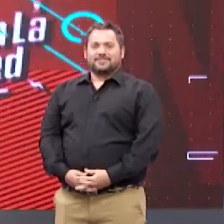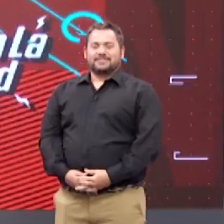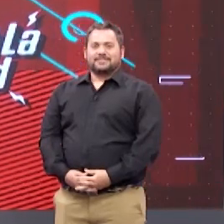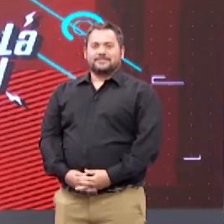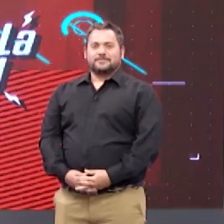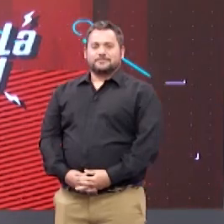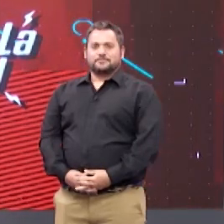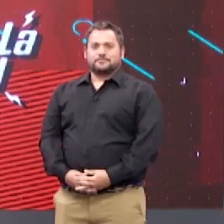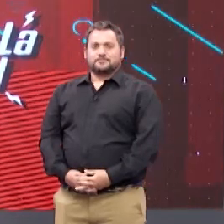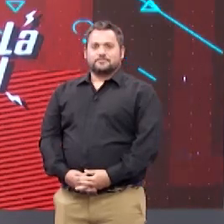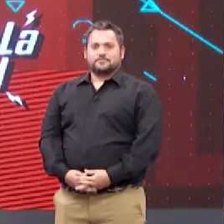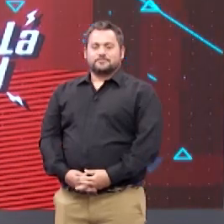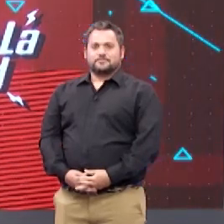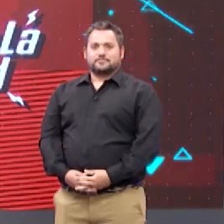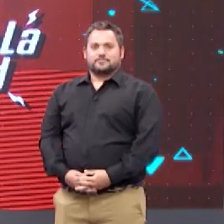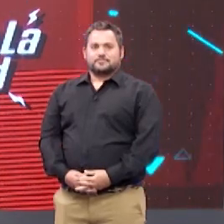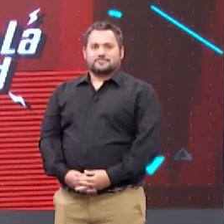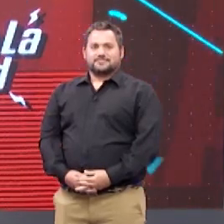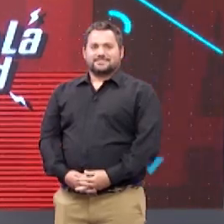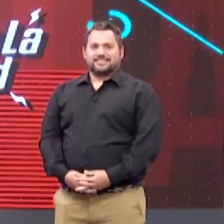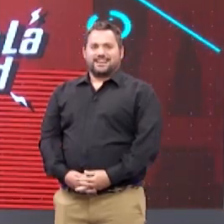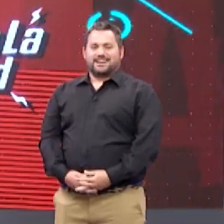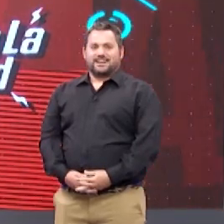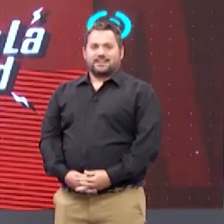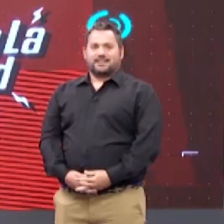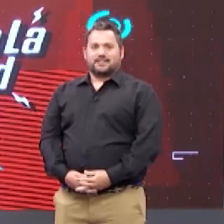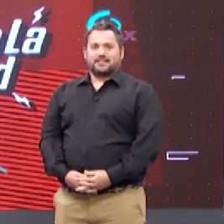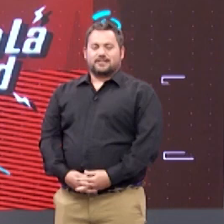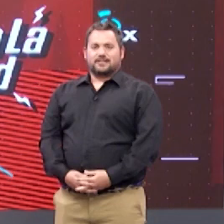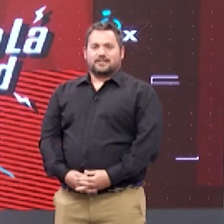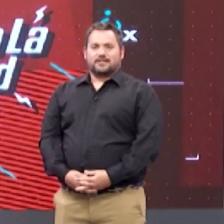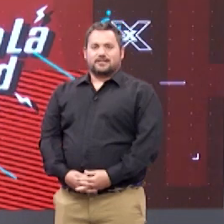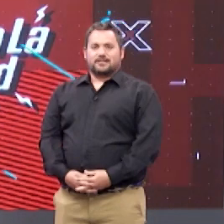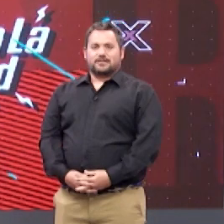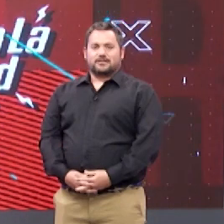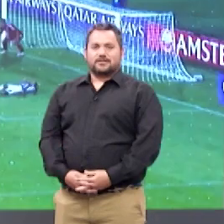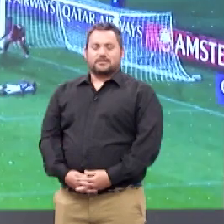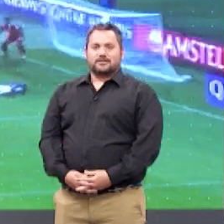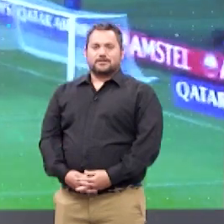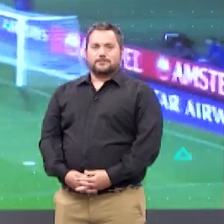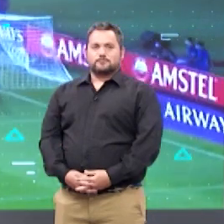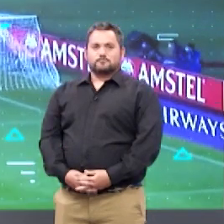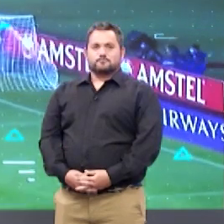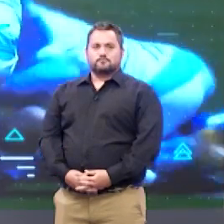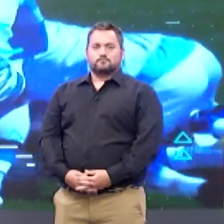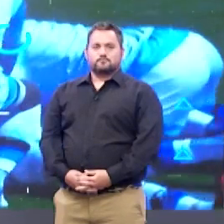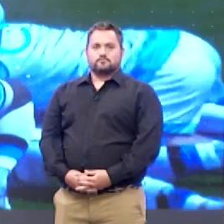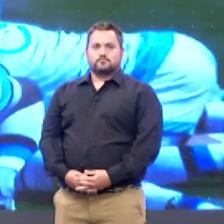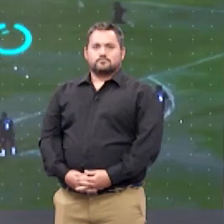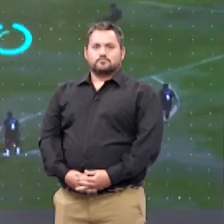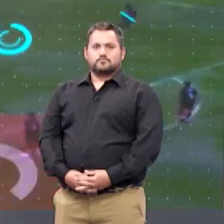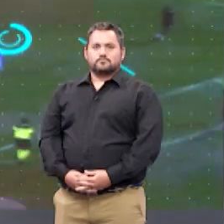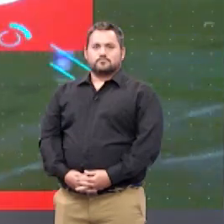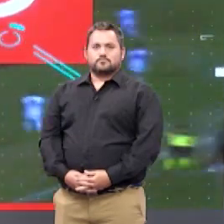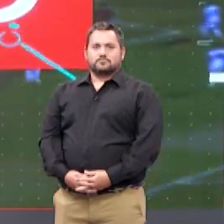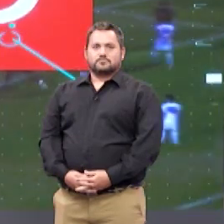No, vamos. Bueno, pero digo, pero Sosa hace eso, ¿no? Sosa lo que hace es generarse su propio espacio. Sosa retrocede, literal, como el